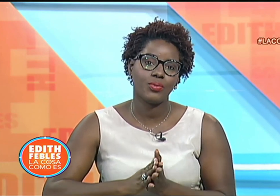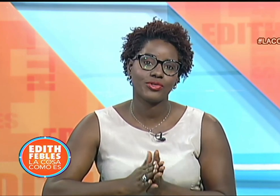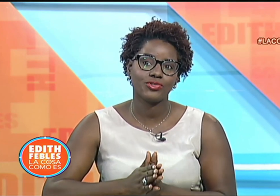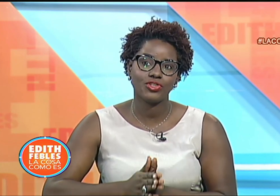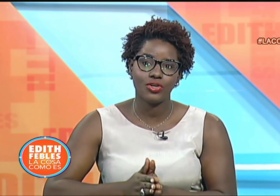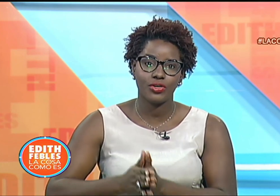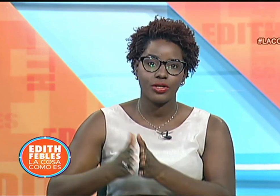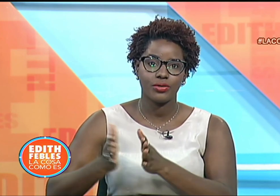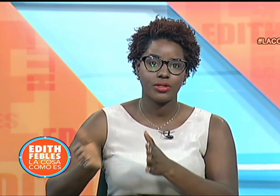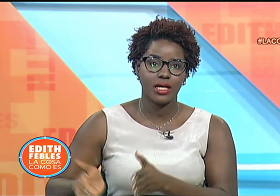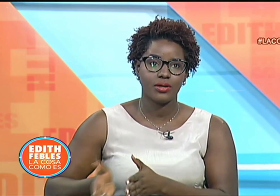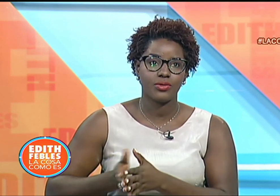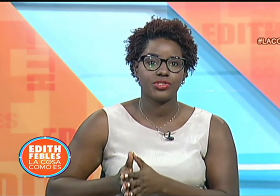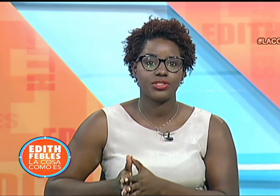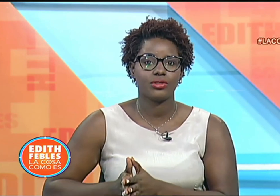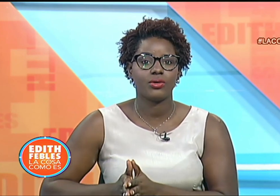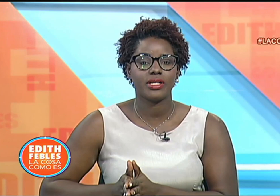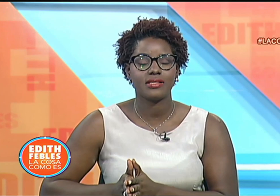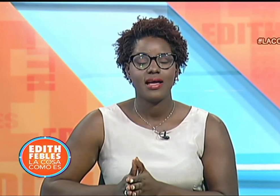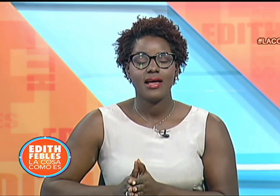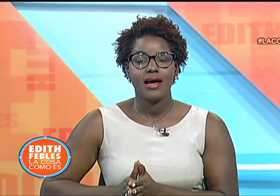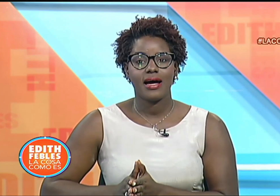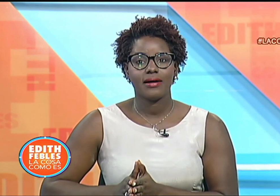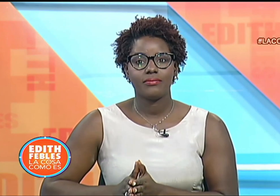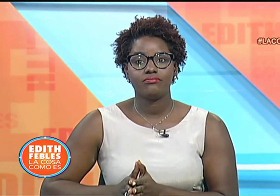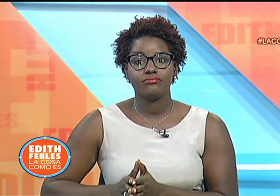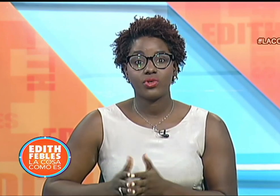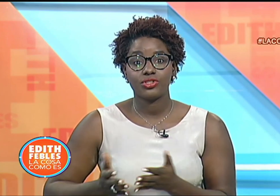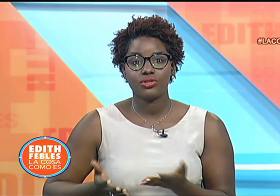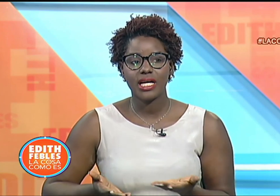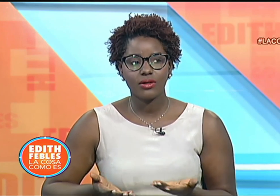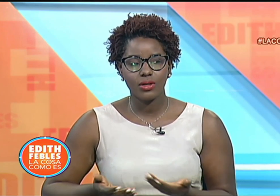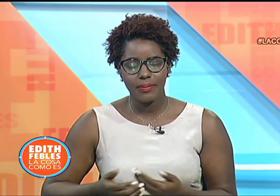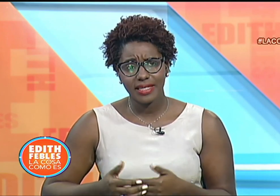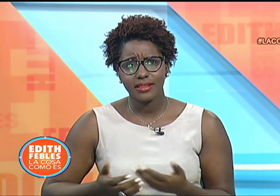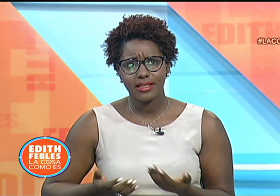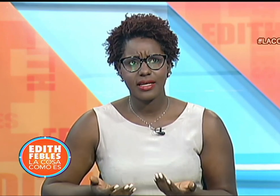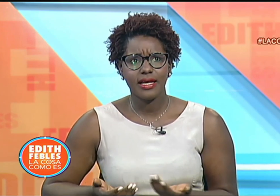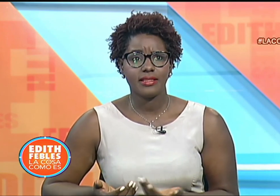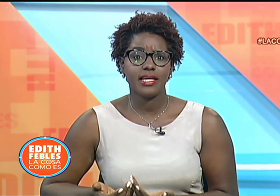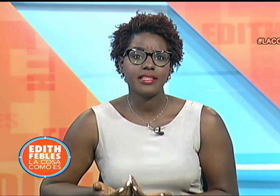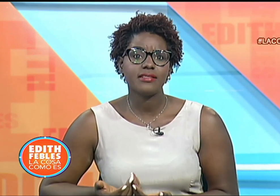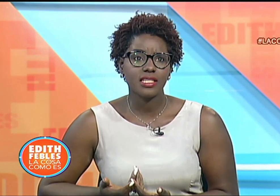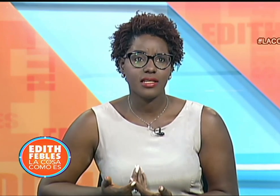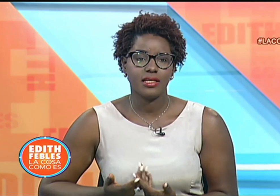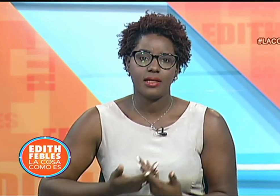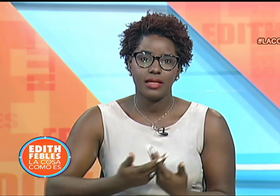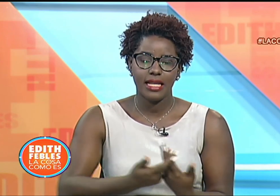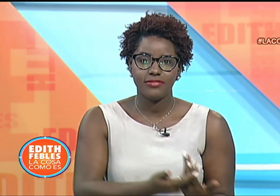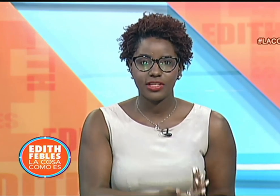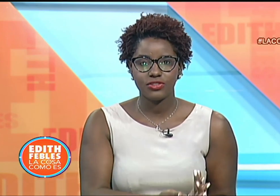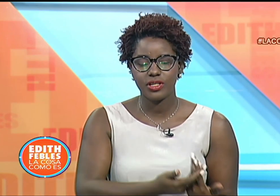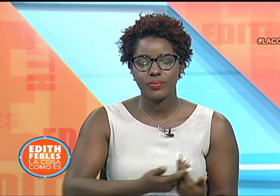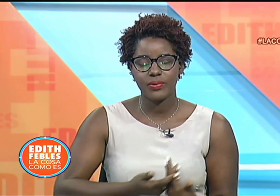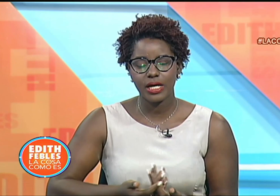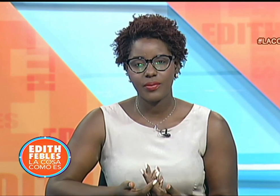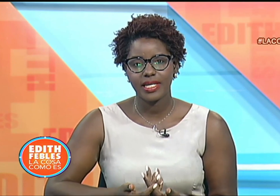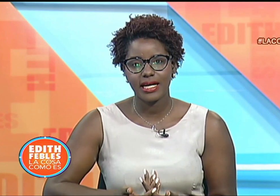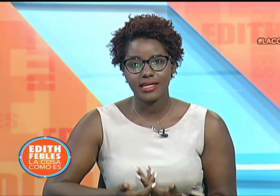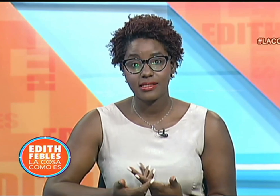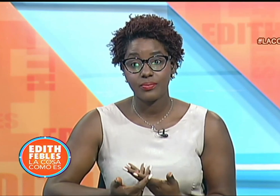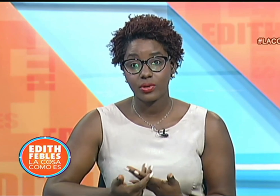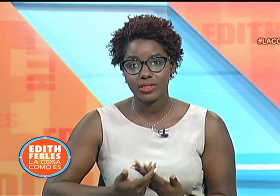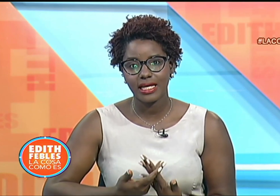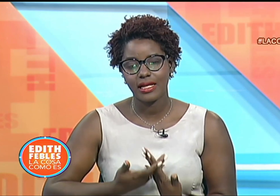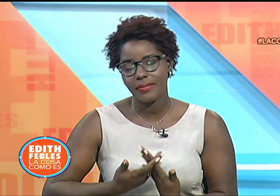la oposición y algunos sectores han cuestionado la parte de que entienden, sí, la inflación en República